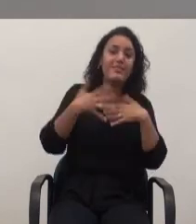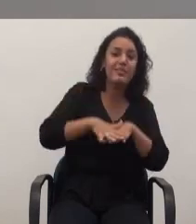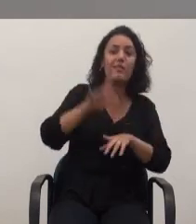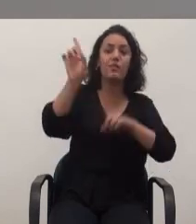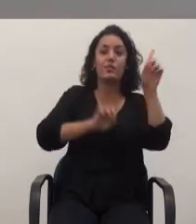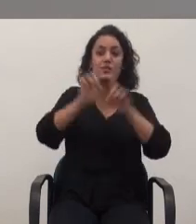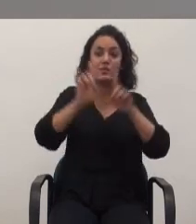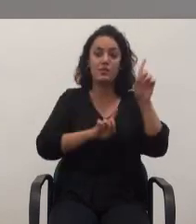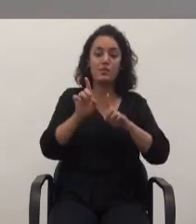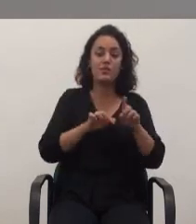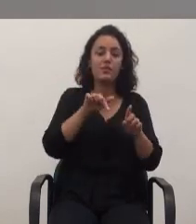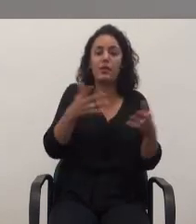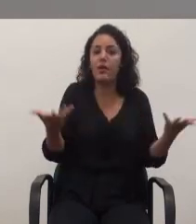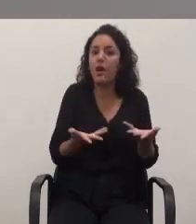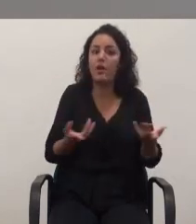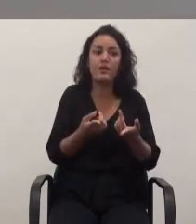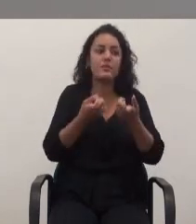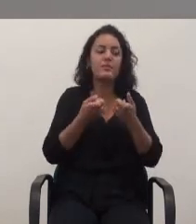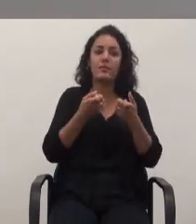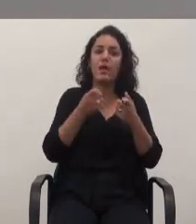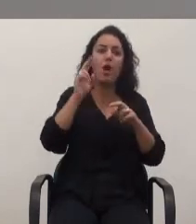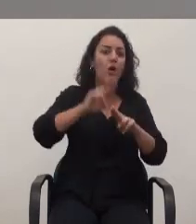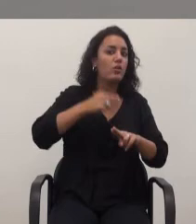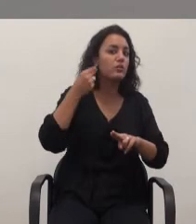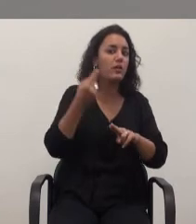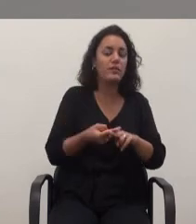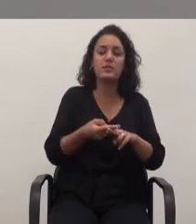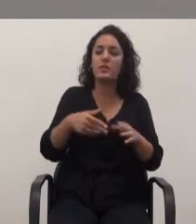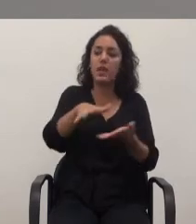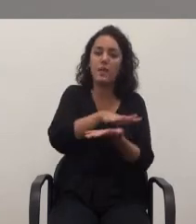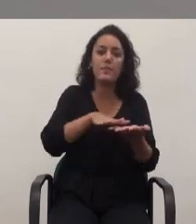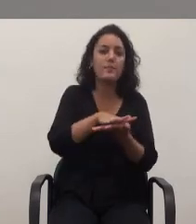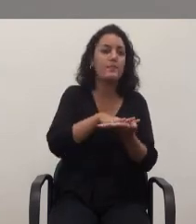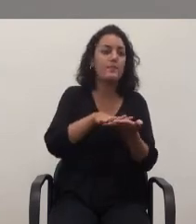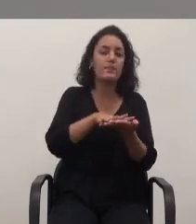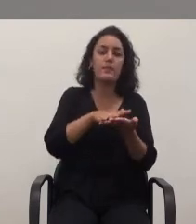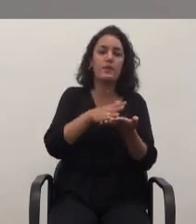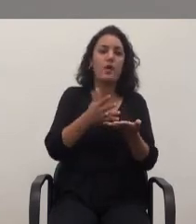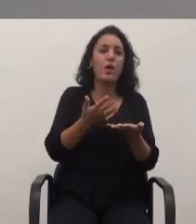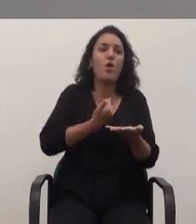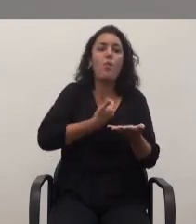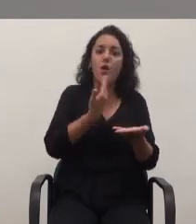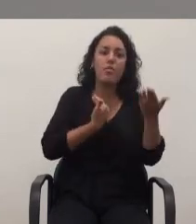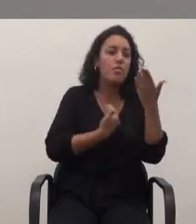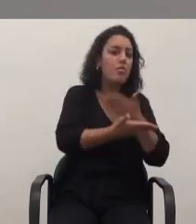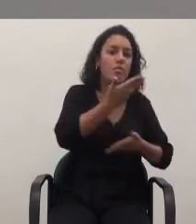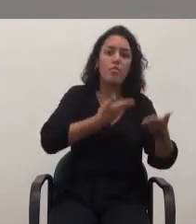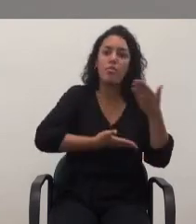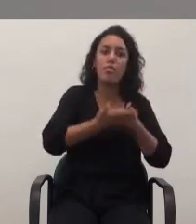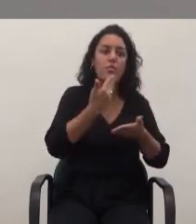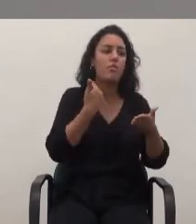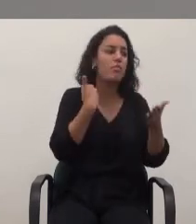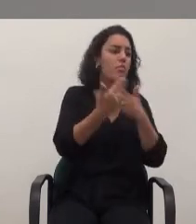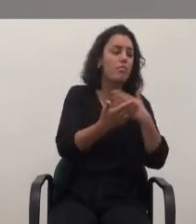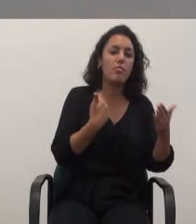consolidar y buscar nuevos espacios de diálogo con el campo profesional. Creo que eso también ha asignado un